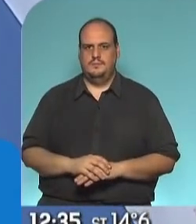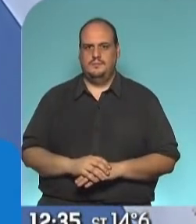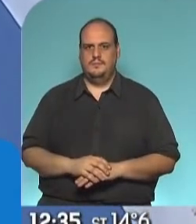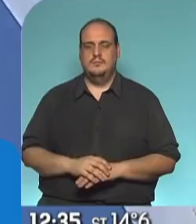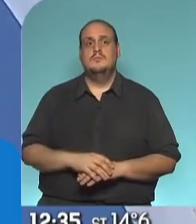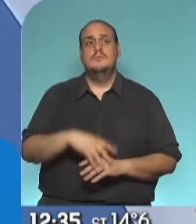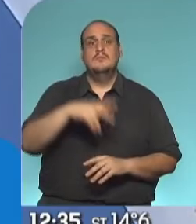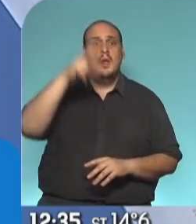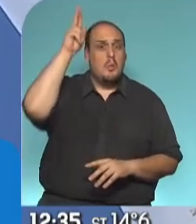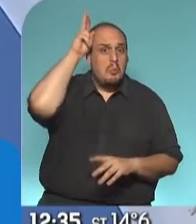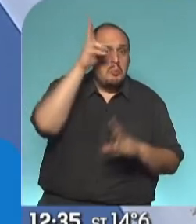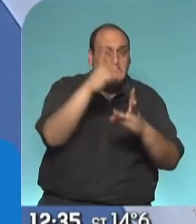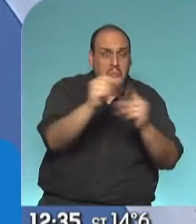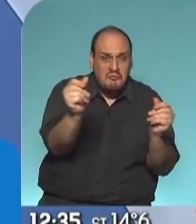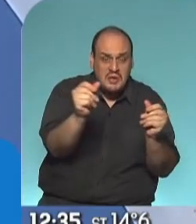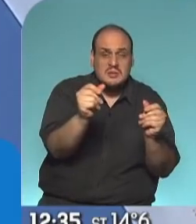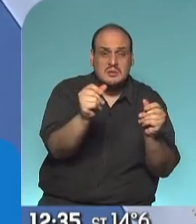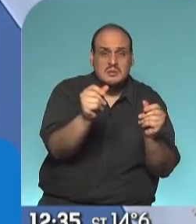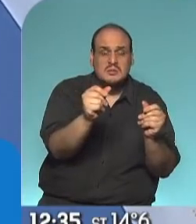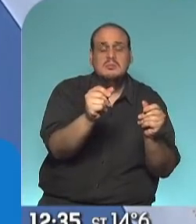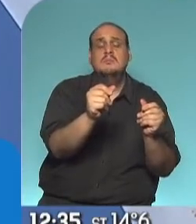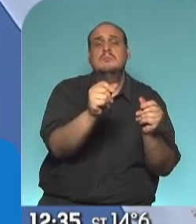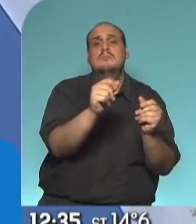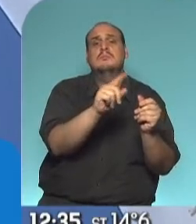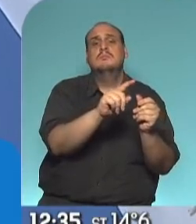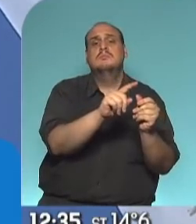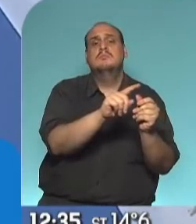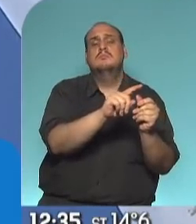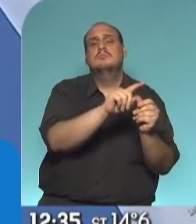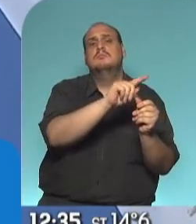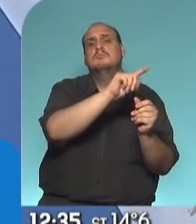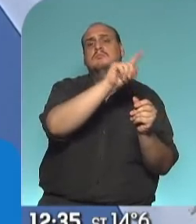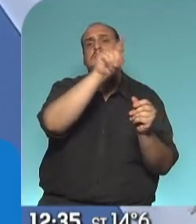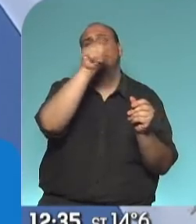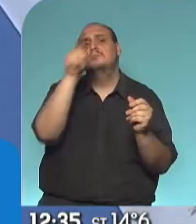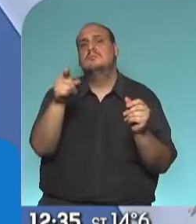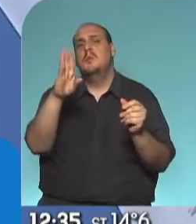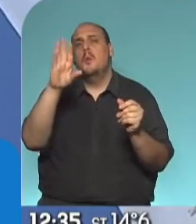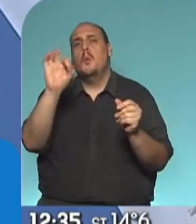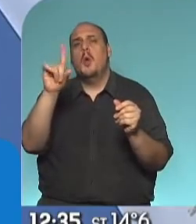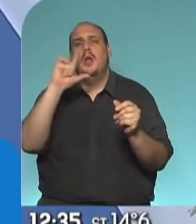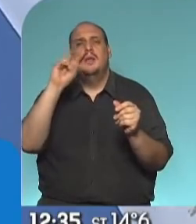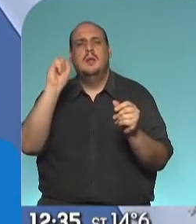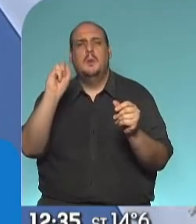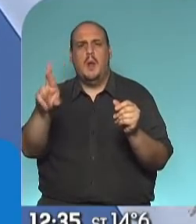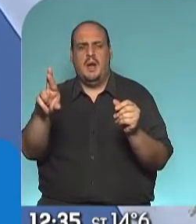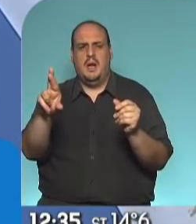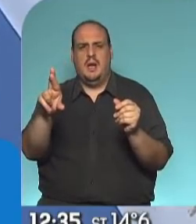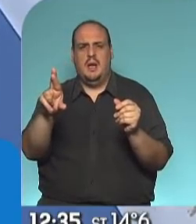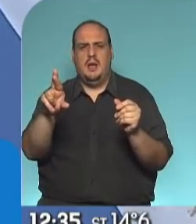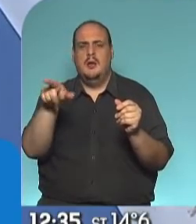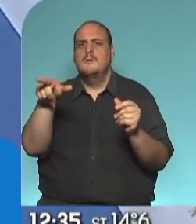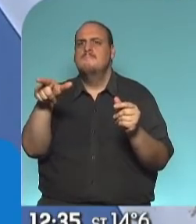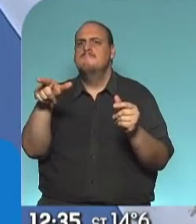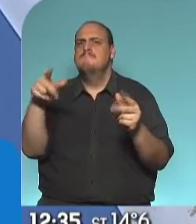Terminó en Perú y después de su paso por Perú se encontró con Bolívar. Nunca supimos qué pasó en